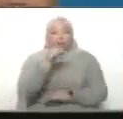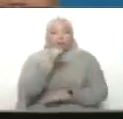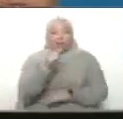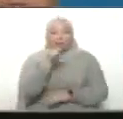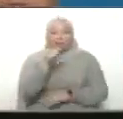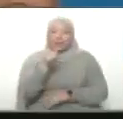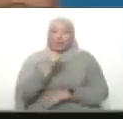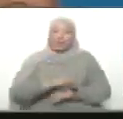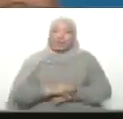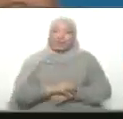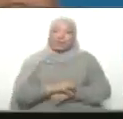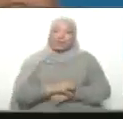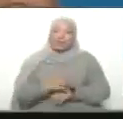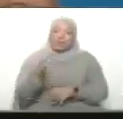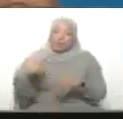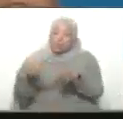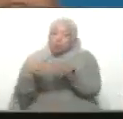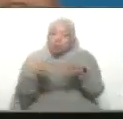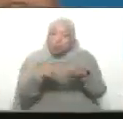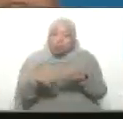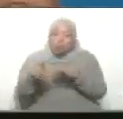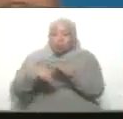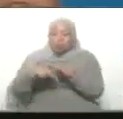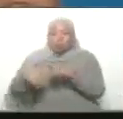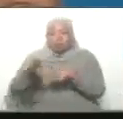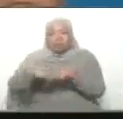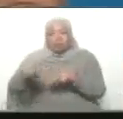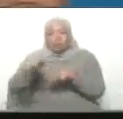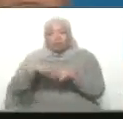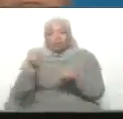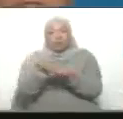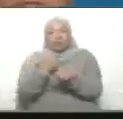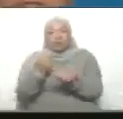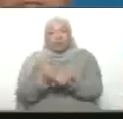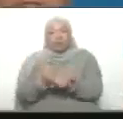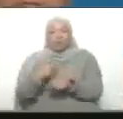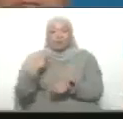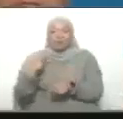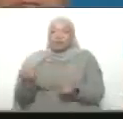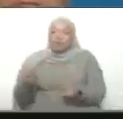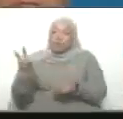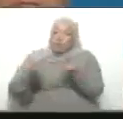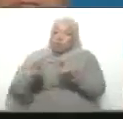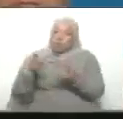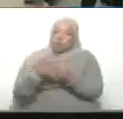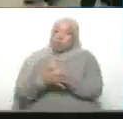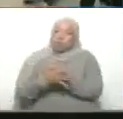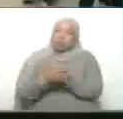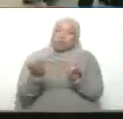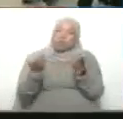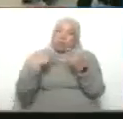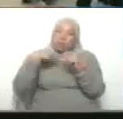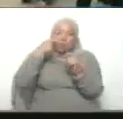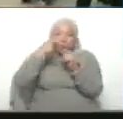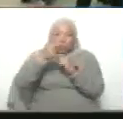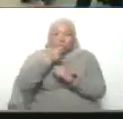formación de su semillero, de ese semillero que hoy podemos ver expresado a través de estas cámaras, presidente.